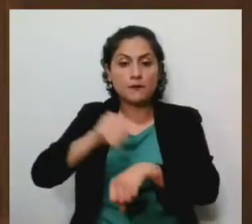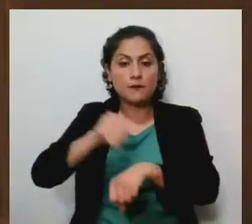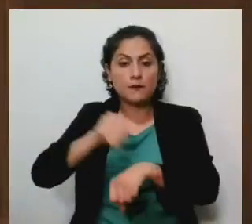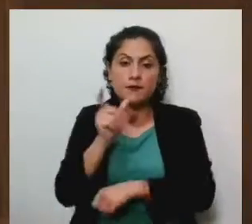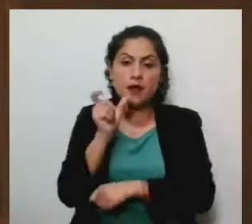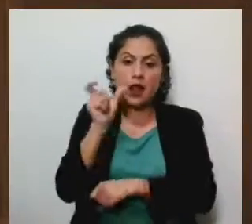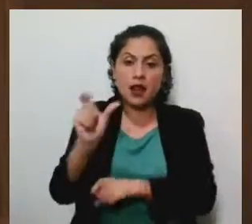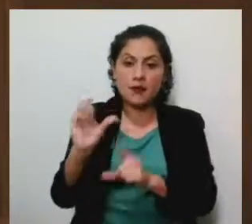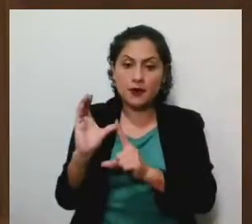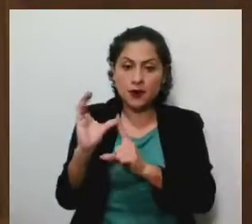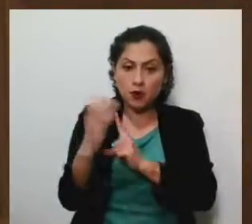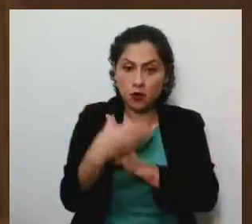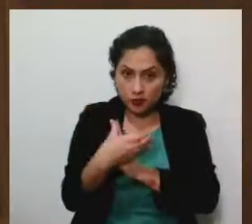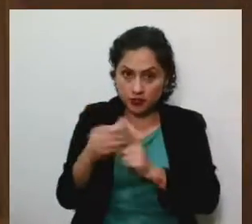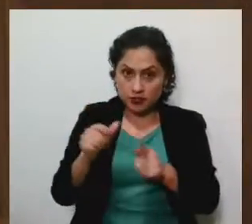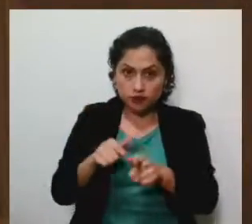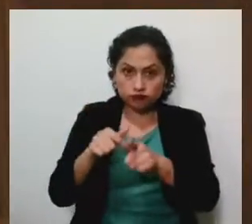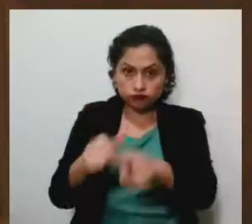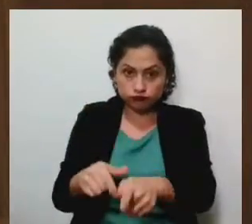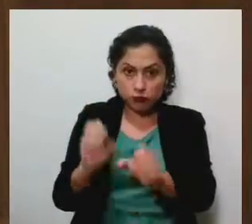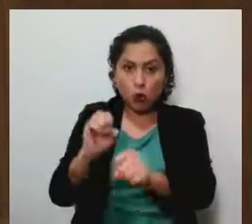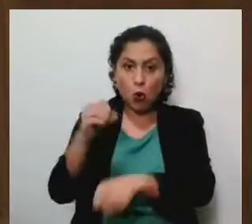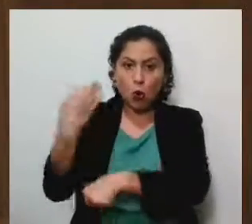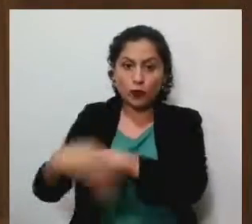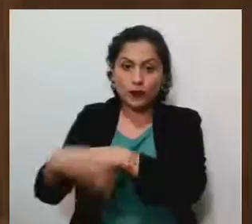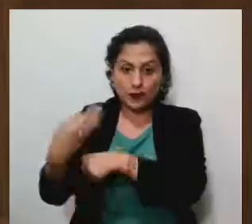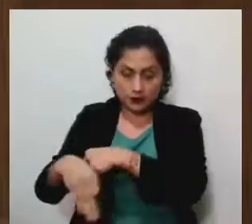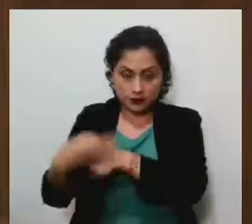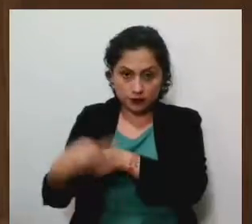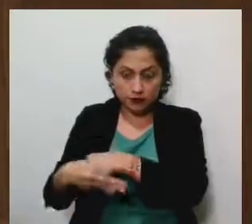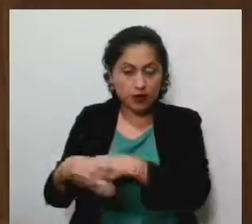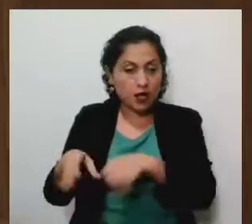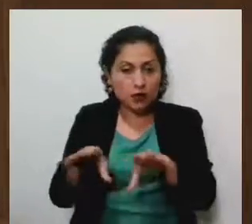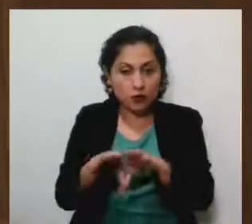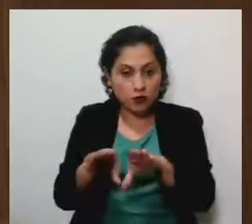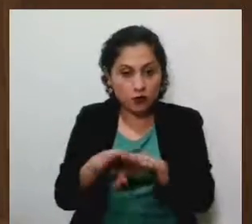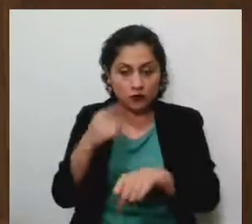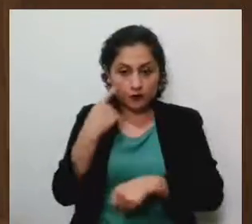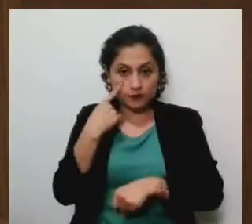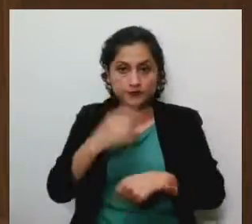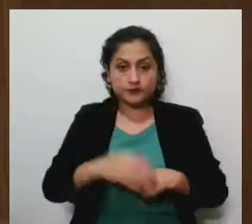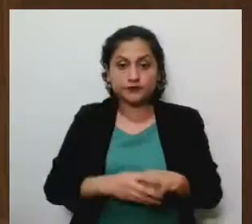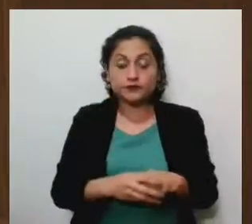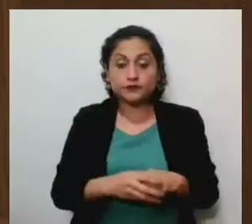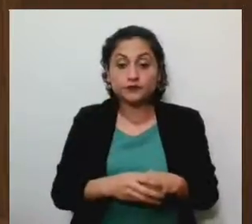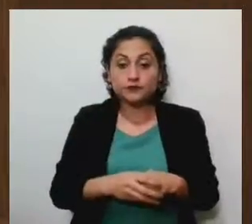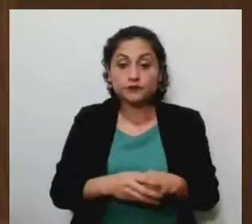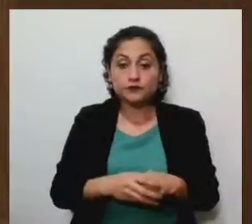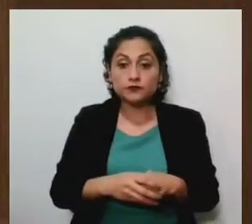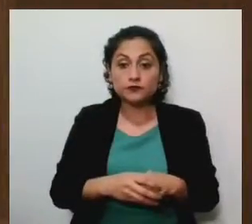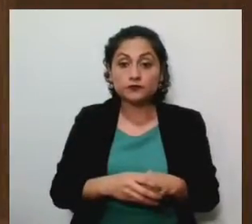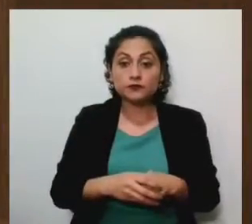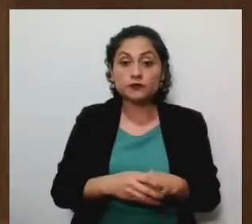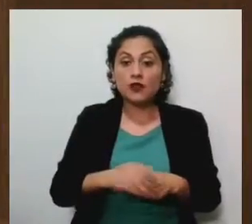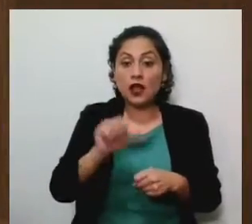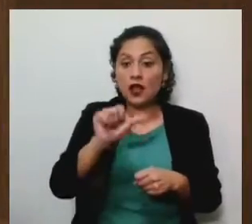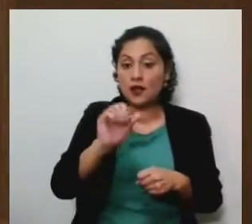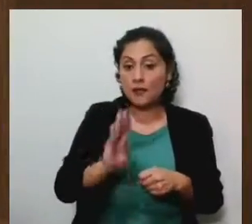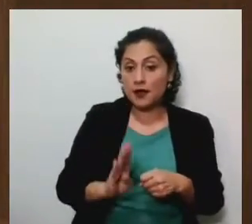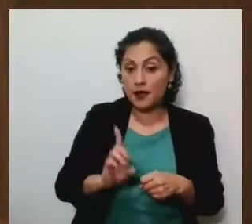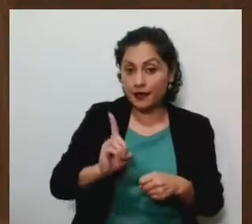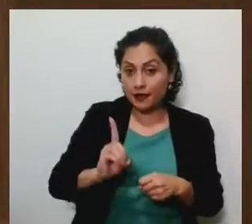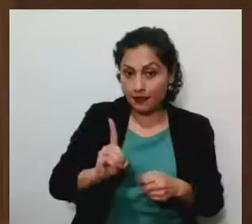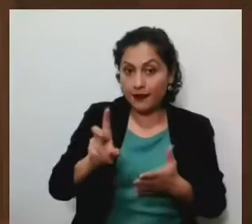comisiones transitorias de la siguiente manera. Se reforma el inciso D del 9º párrafo del artículo